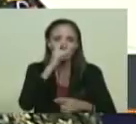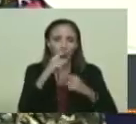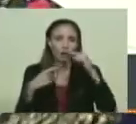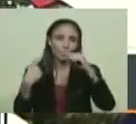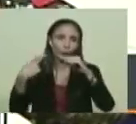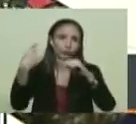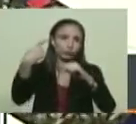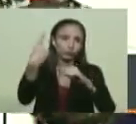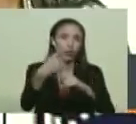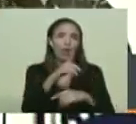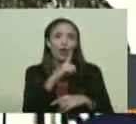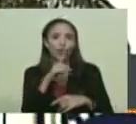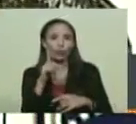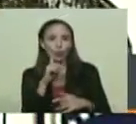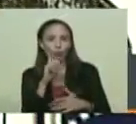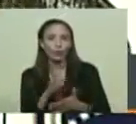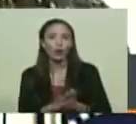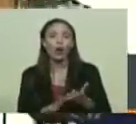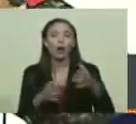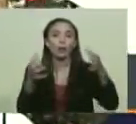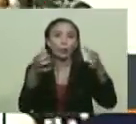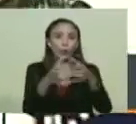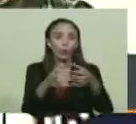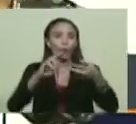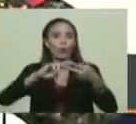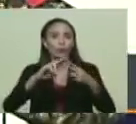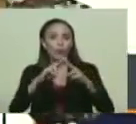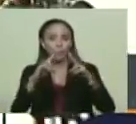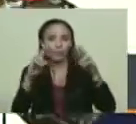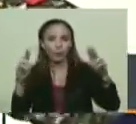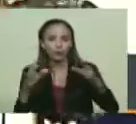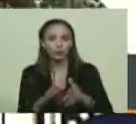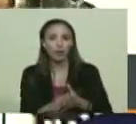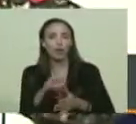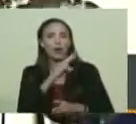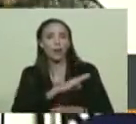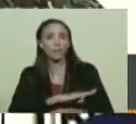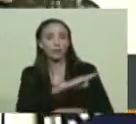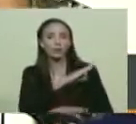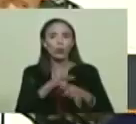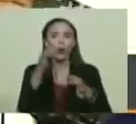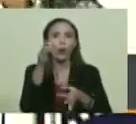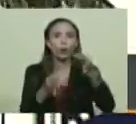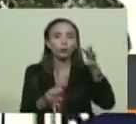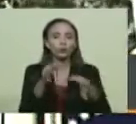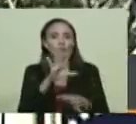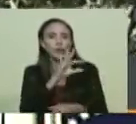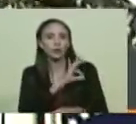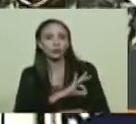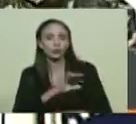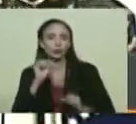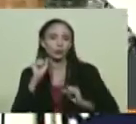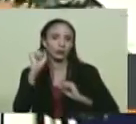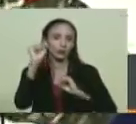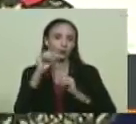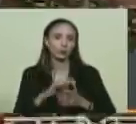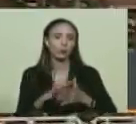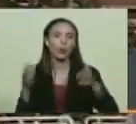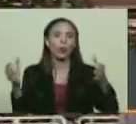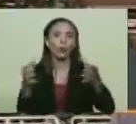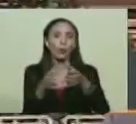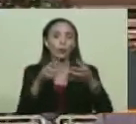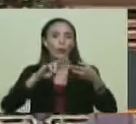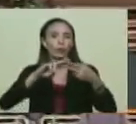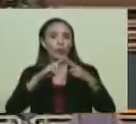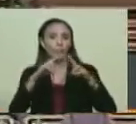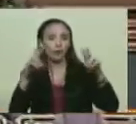venir, se llama los cuadrantes de paz de la gran misión justicia socialista. Los cuadrantes de paz